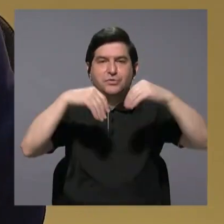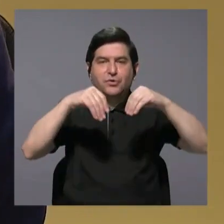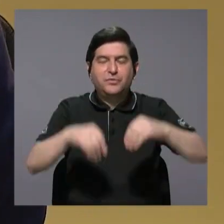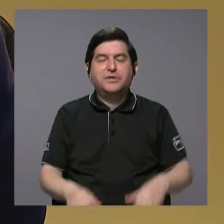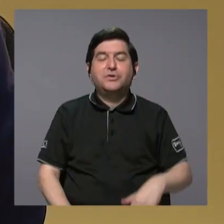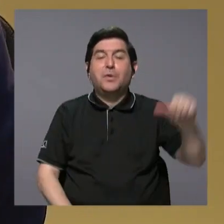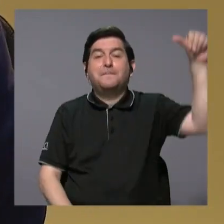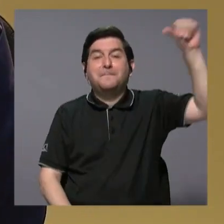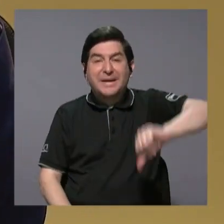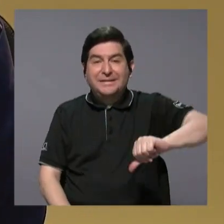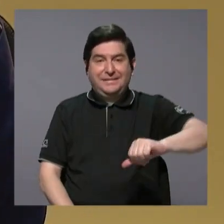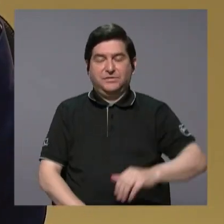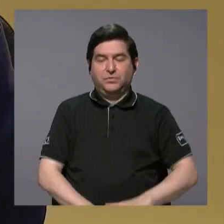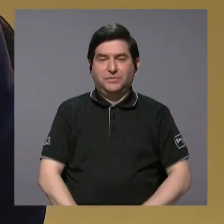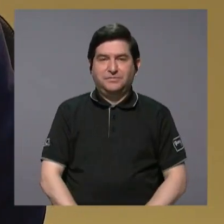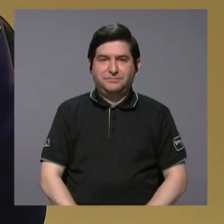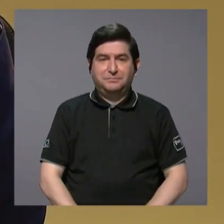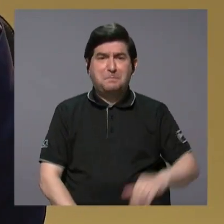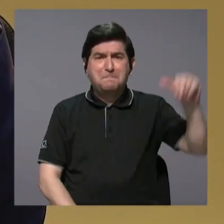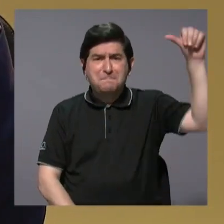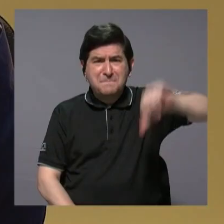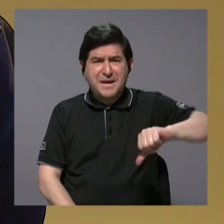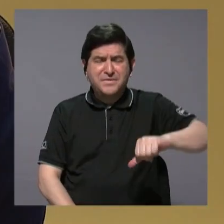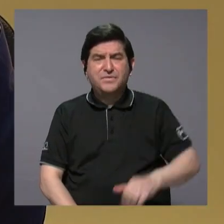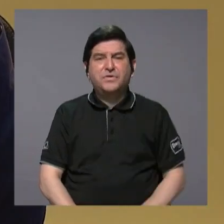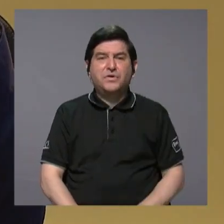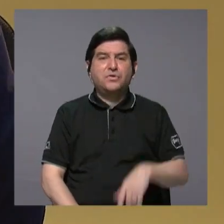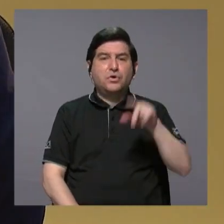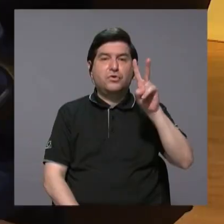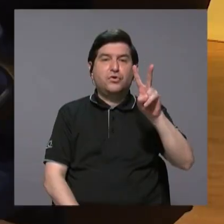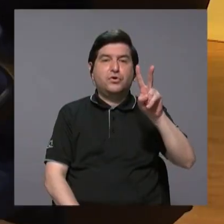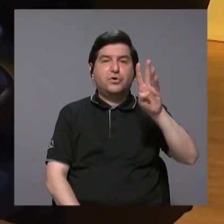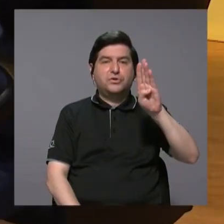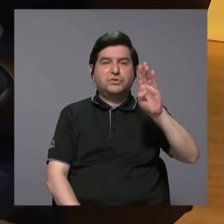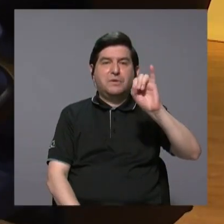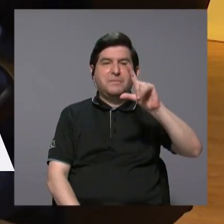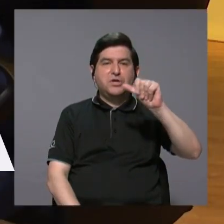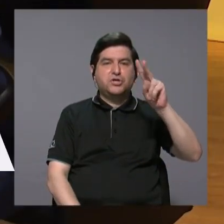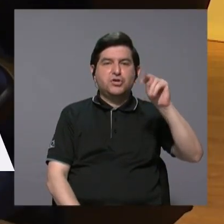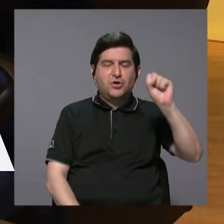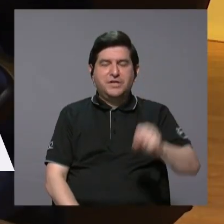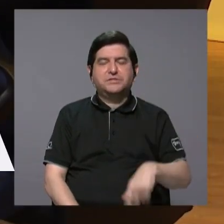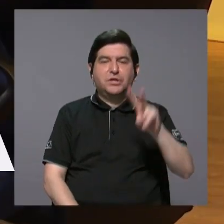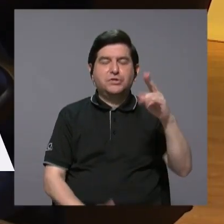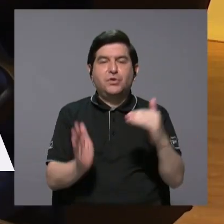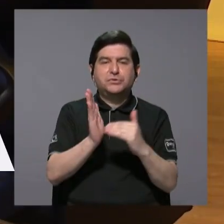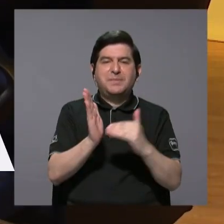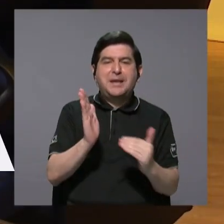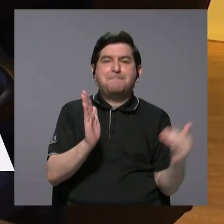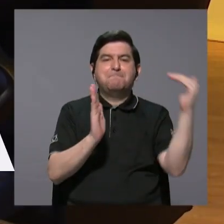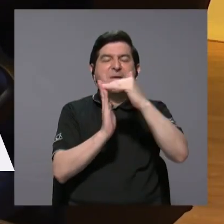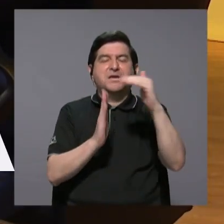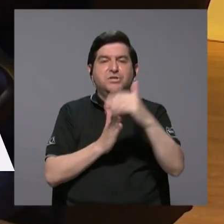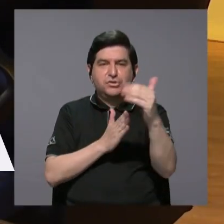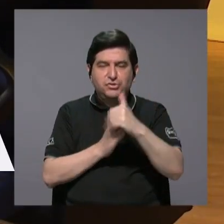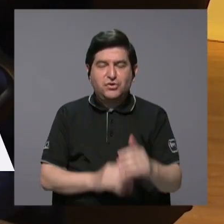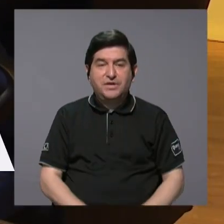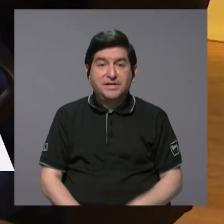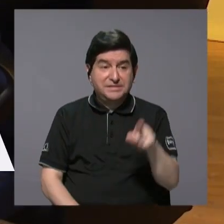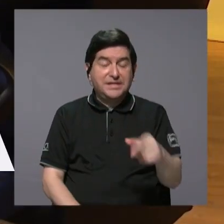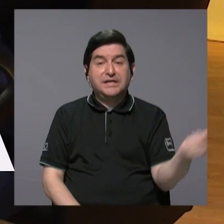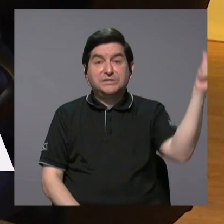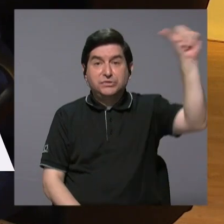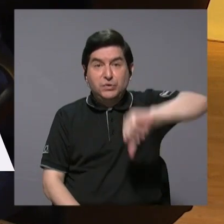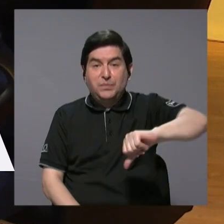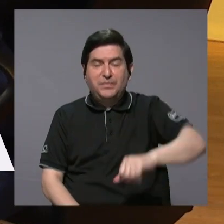pérdida. Entonces perdió 2 billones de dólares, 2 mil millones de dólares. Y al perder esos 2 mil millones de